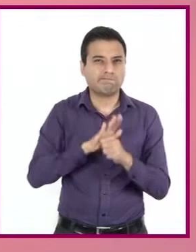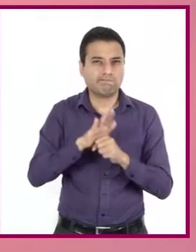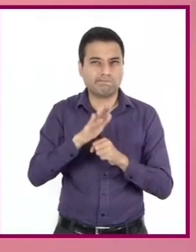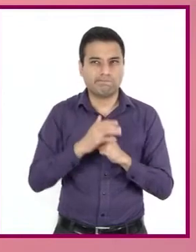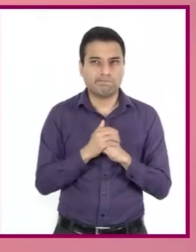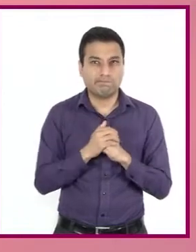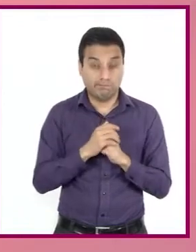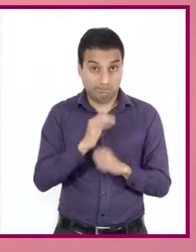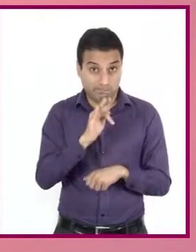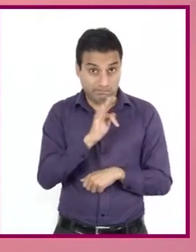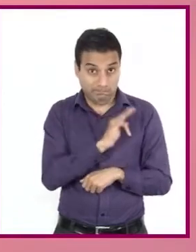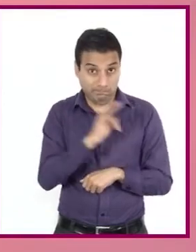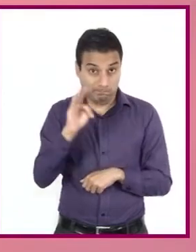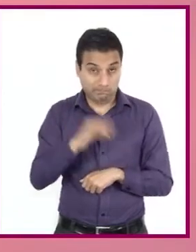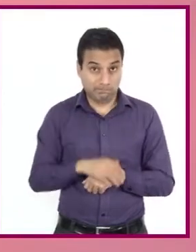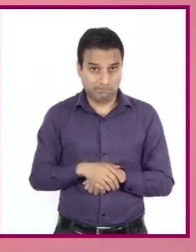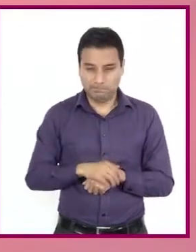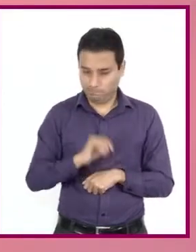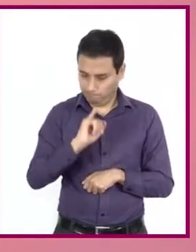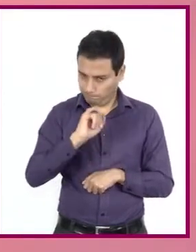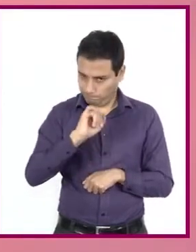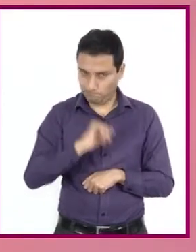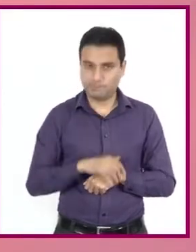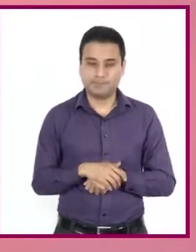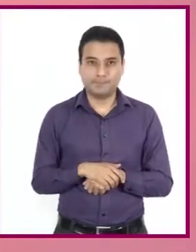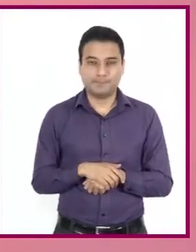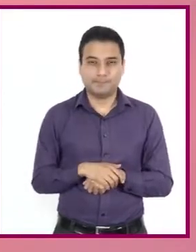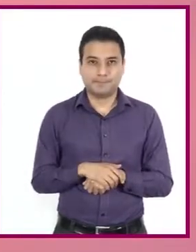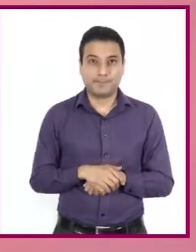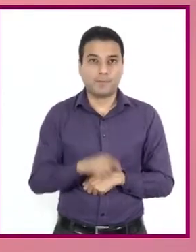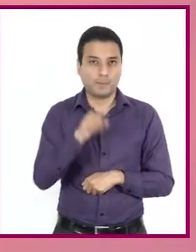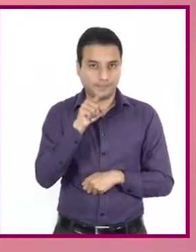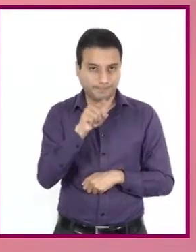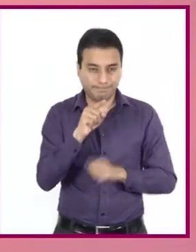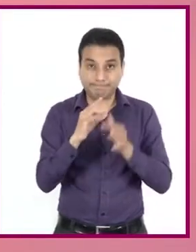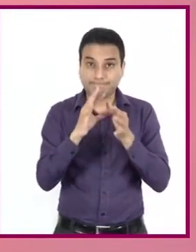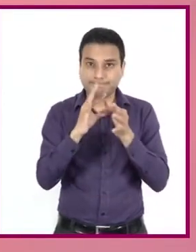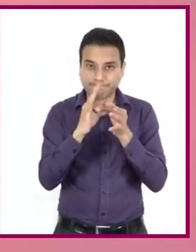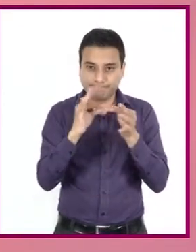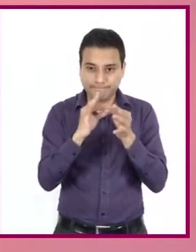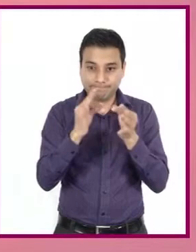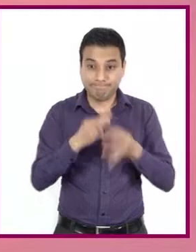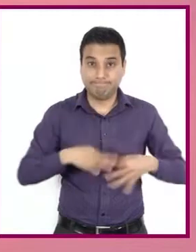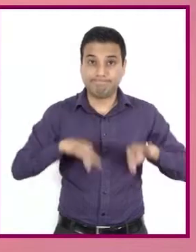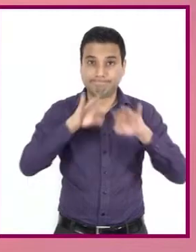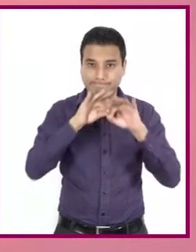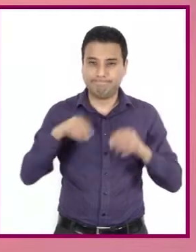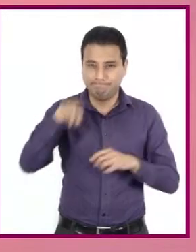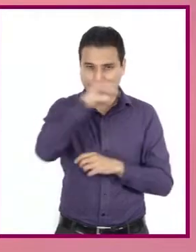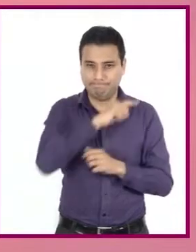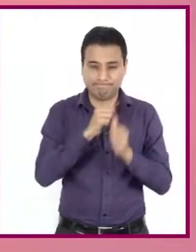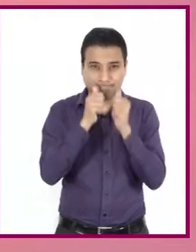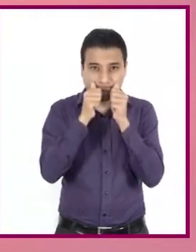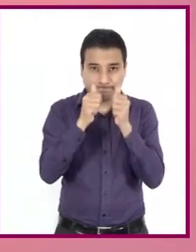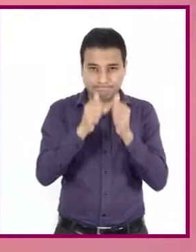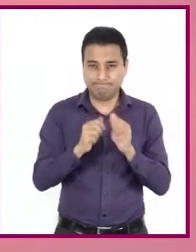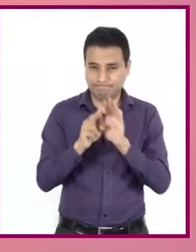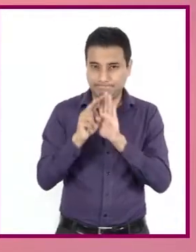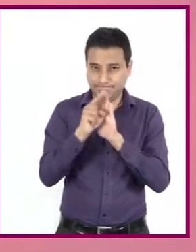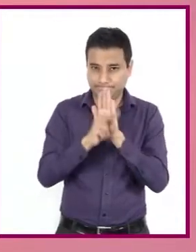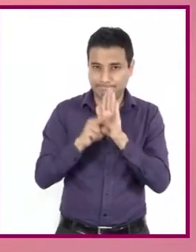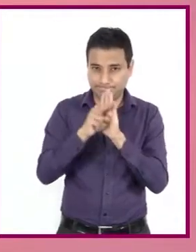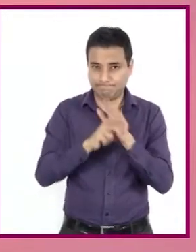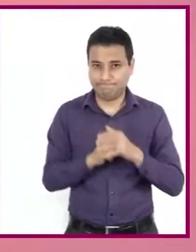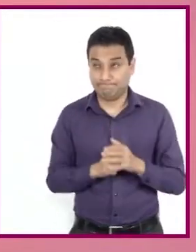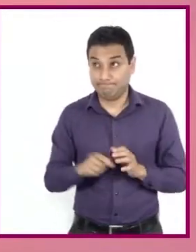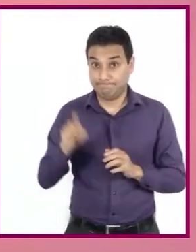poema? Claro, acabas de mencionar algo muy importante. Pongan mucha atención al siguiente video